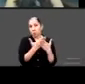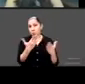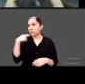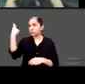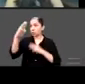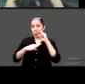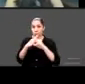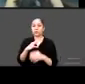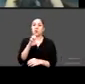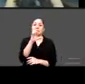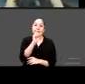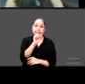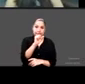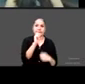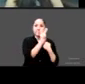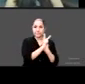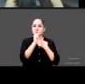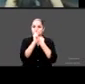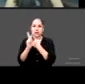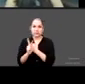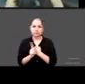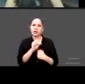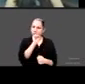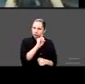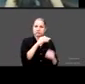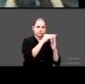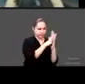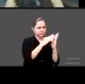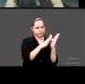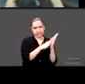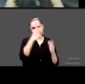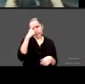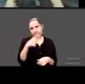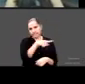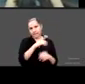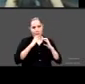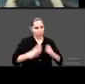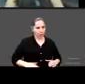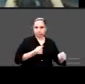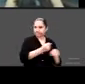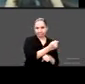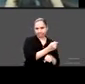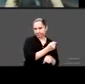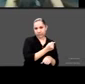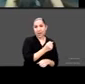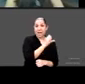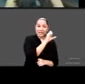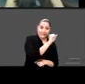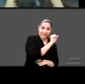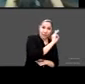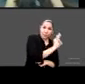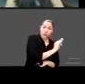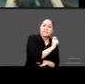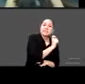en todos los entornos, incluido el hogar. Esto solamente implicaría que 13% de los niños del mundo están